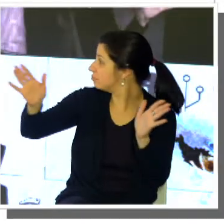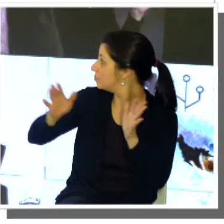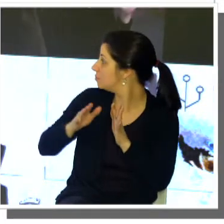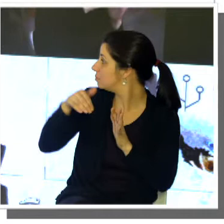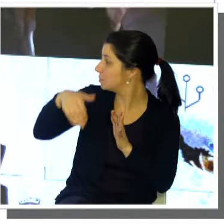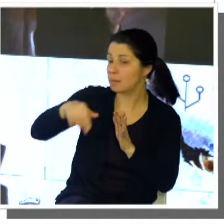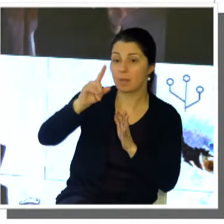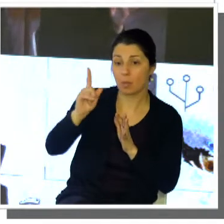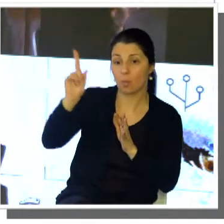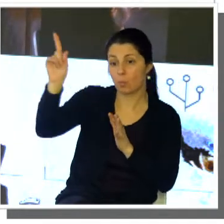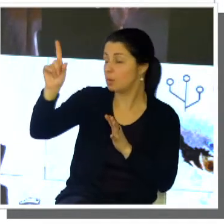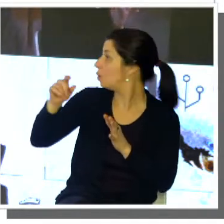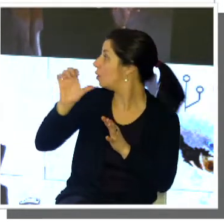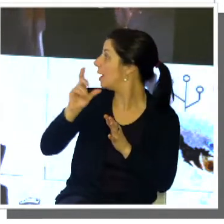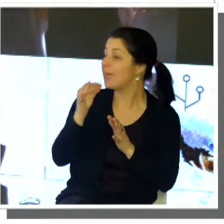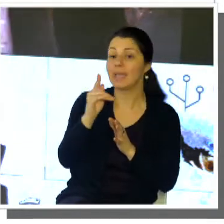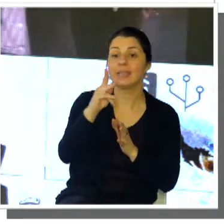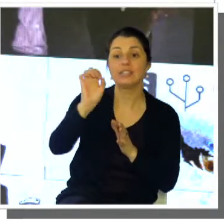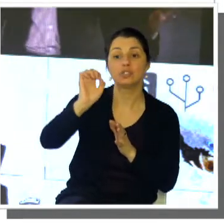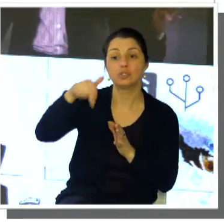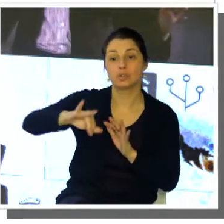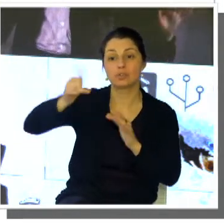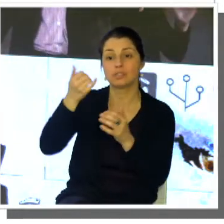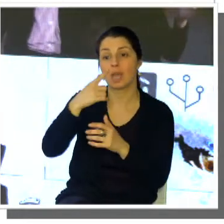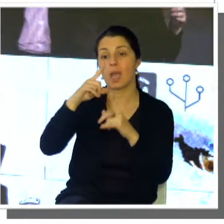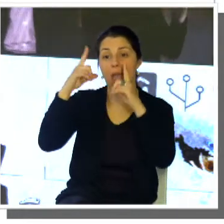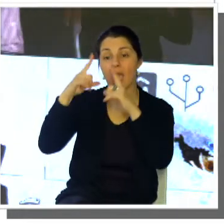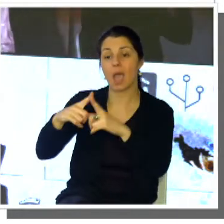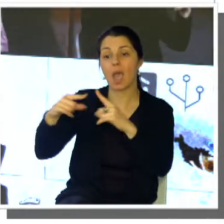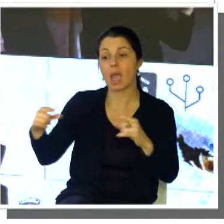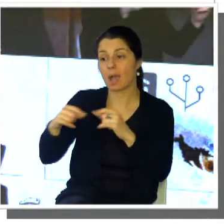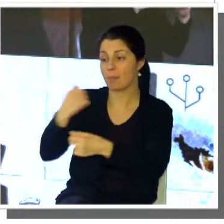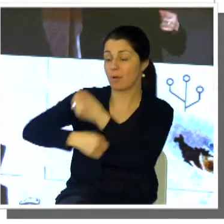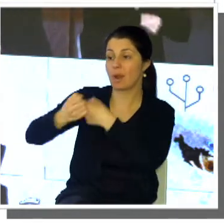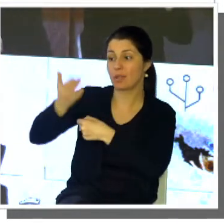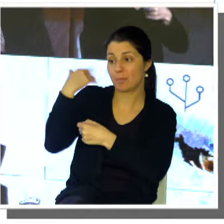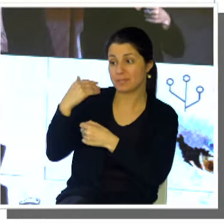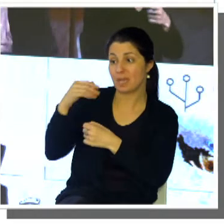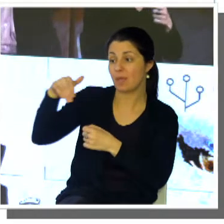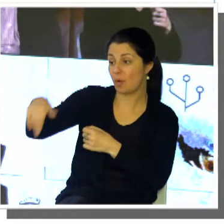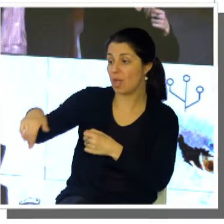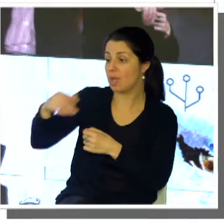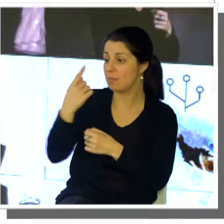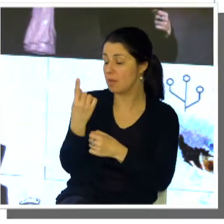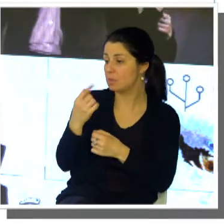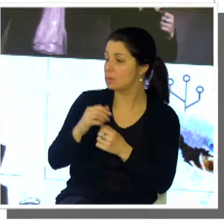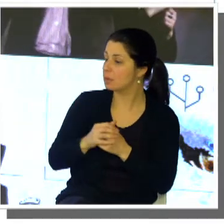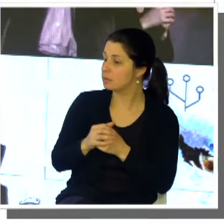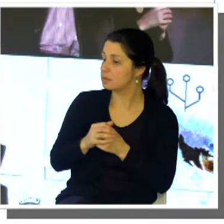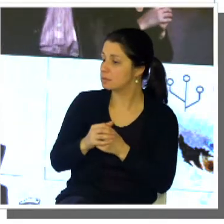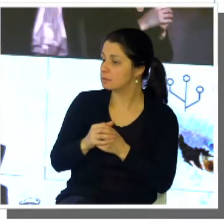en Singapur, Ericsson ya soportándolo en Japón desde el año pasado, tanto categoría M1 como Narrowband IoT.